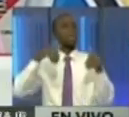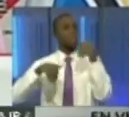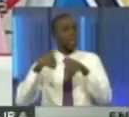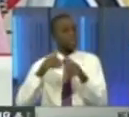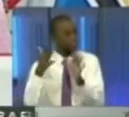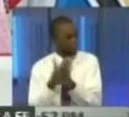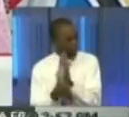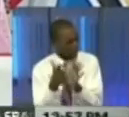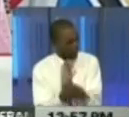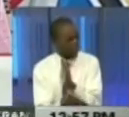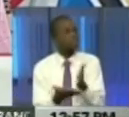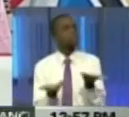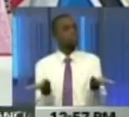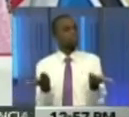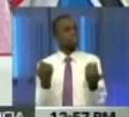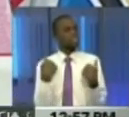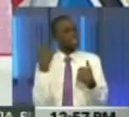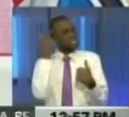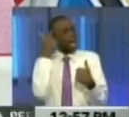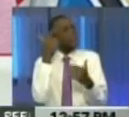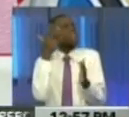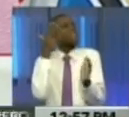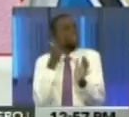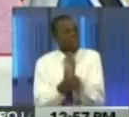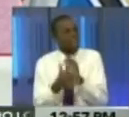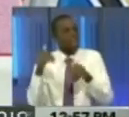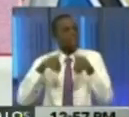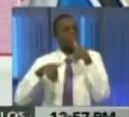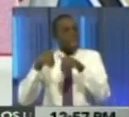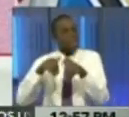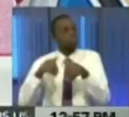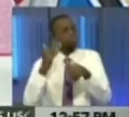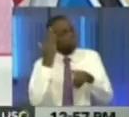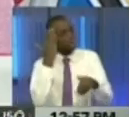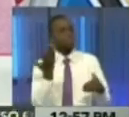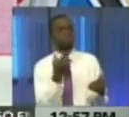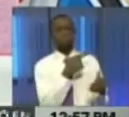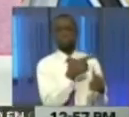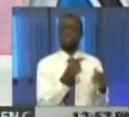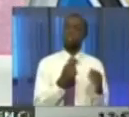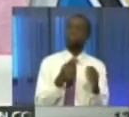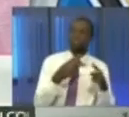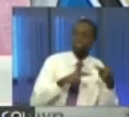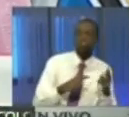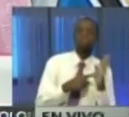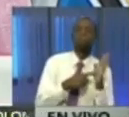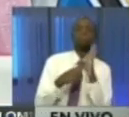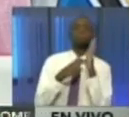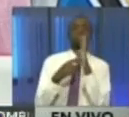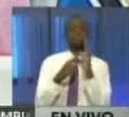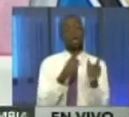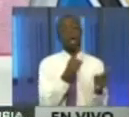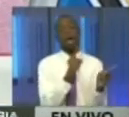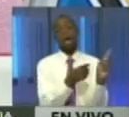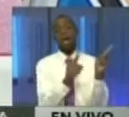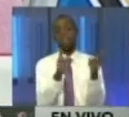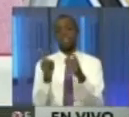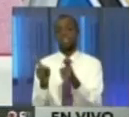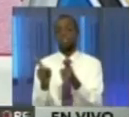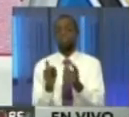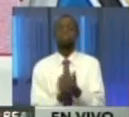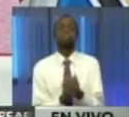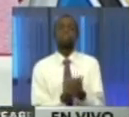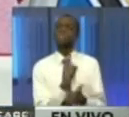de experiencia en relación con el referendo. Se busca también una aplicación